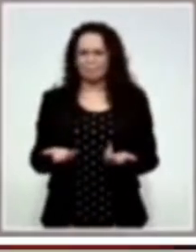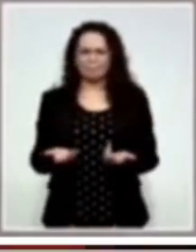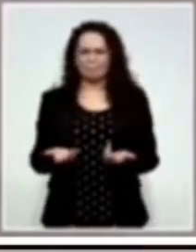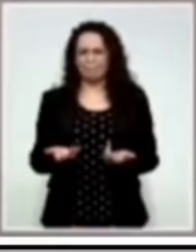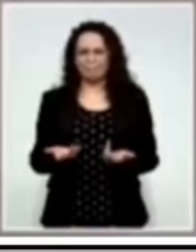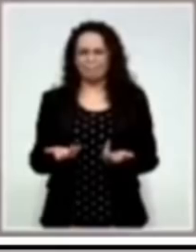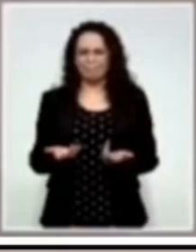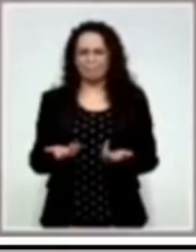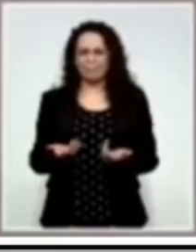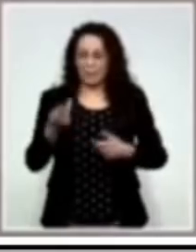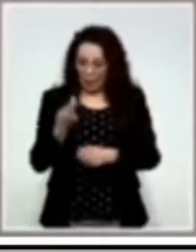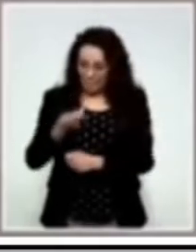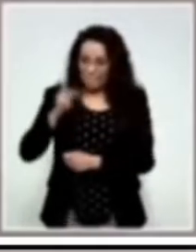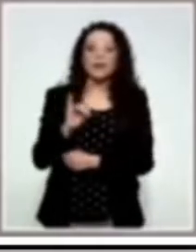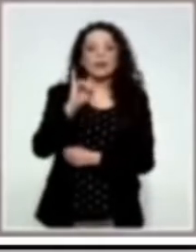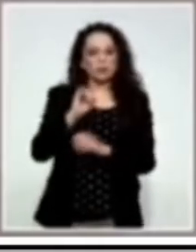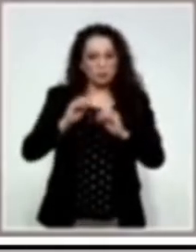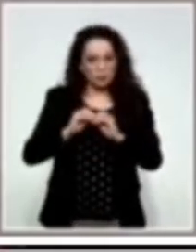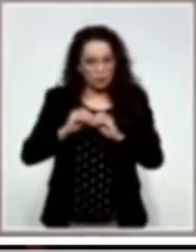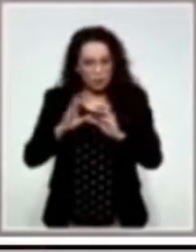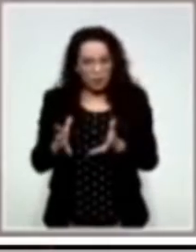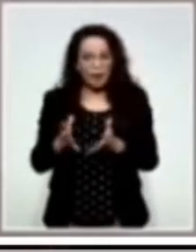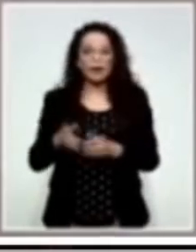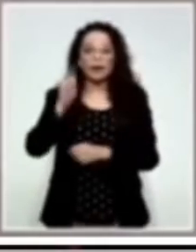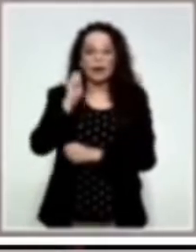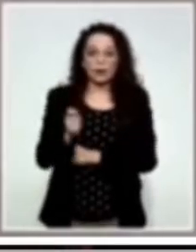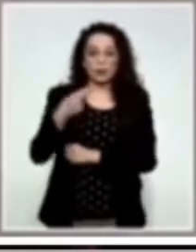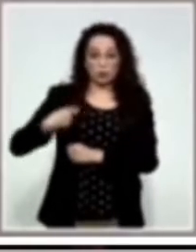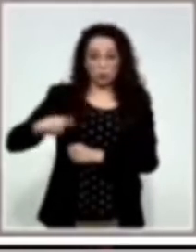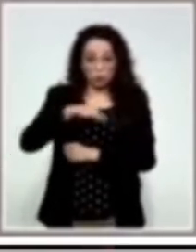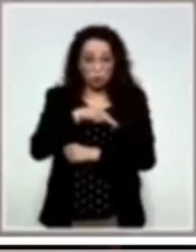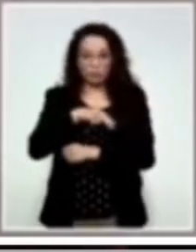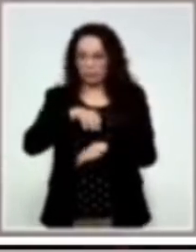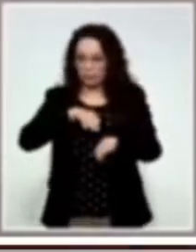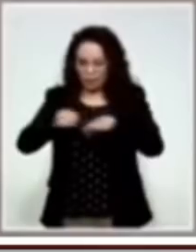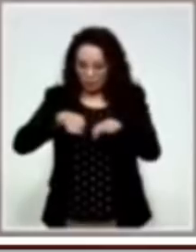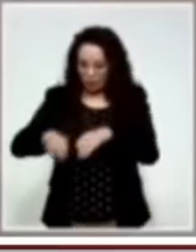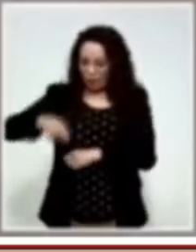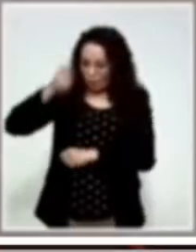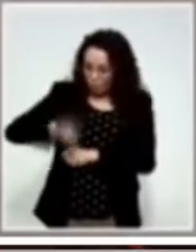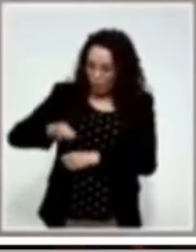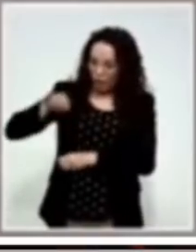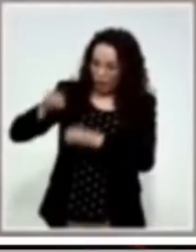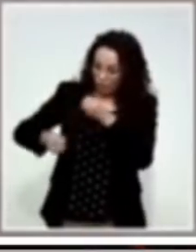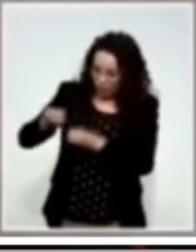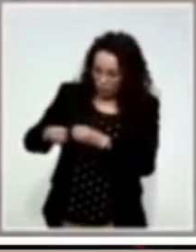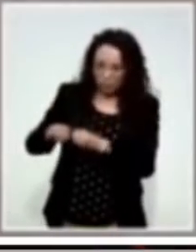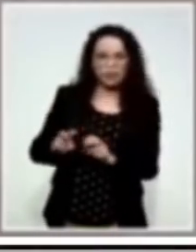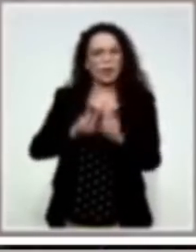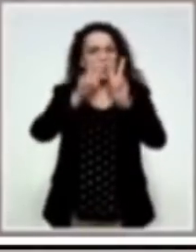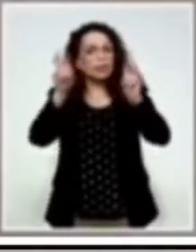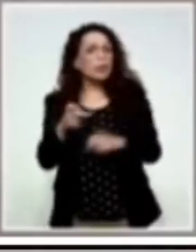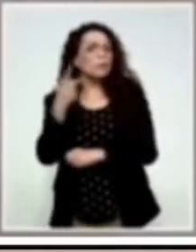dentro de la labor de debilitar a la Corte, so pretexto de los asuntos políticos,